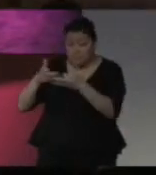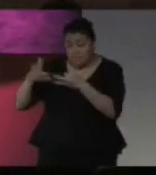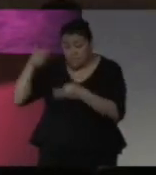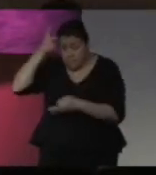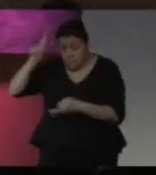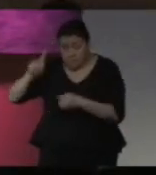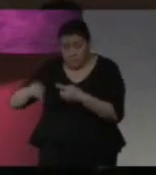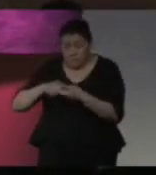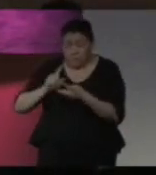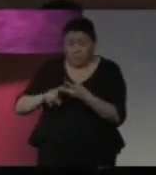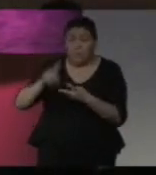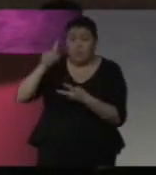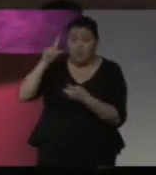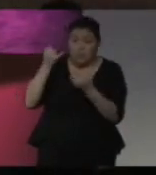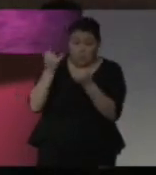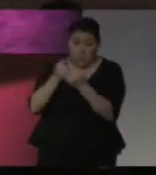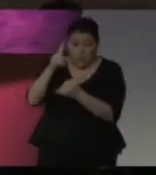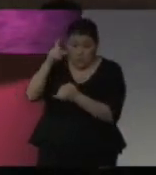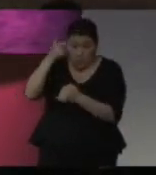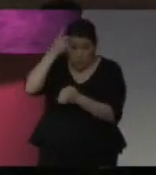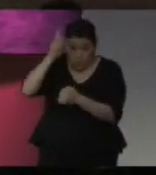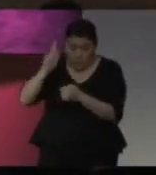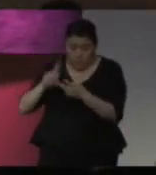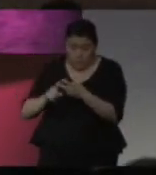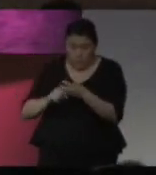la lucha en las zonas